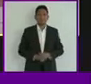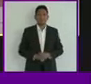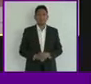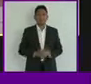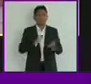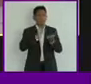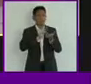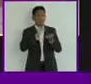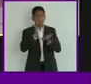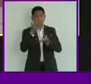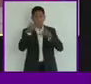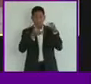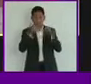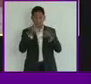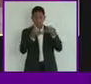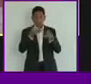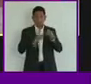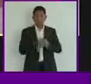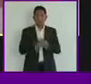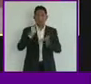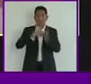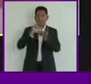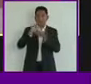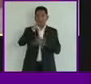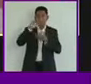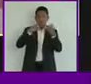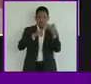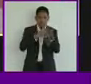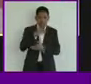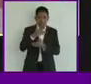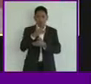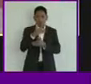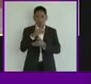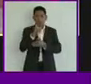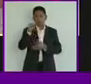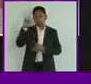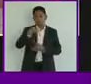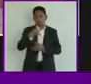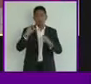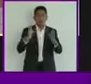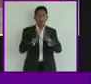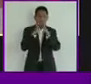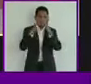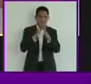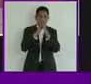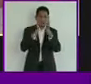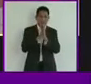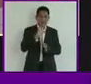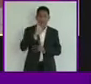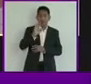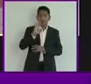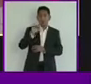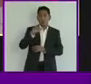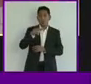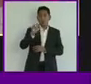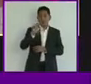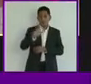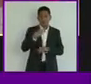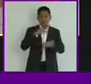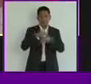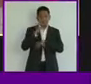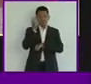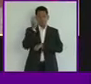magistrada. Muchas gracias a todas y todas las, cada una de las personas que participaron en este webinar 3, importancia de la educación sobre